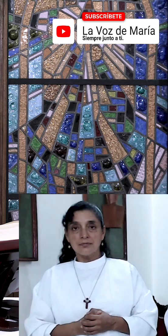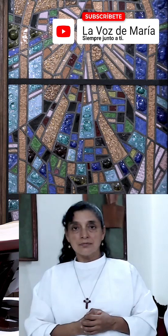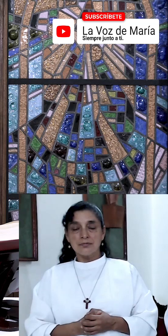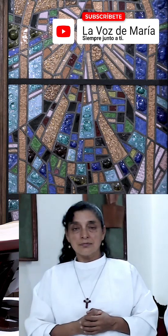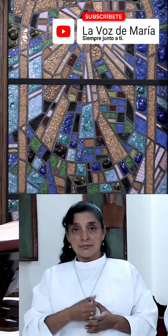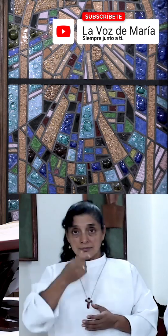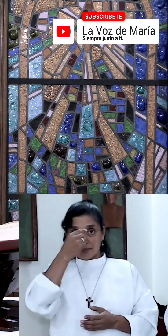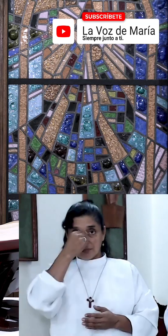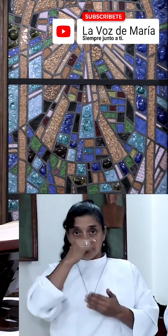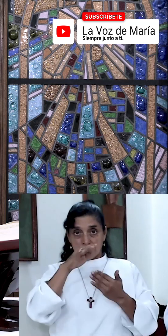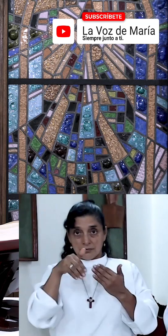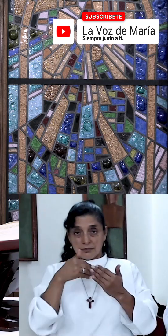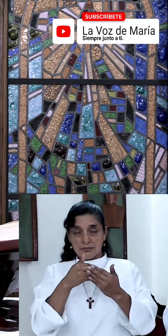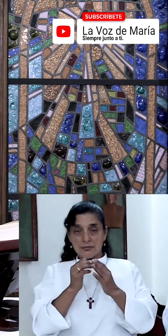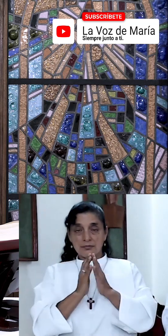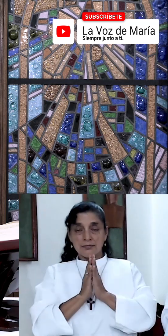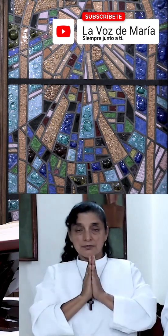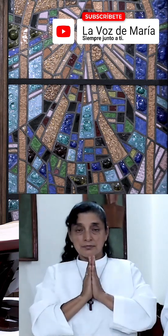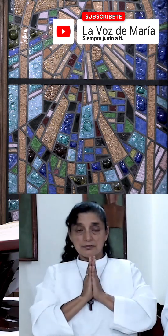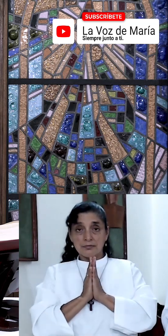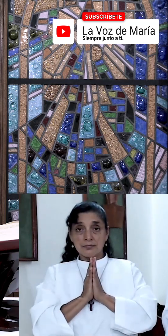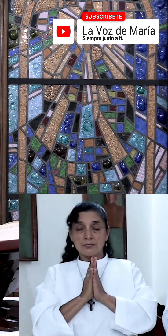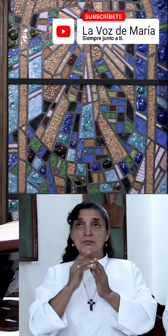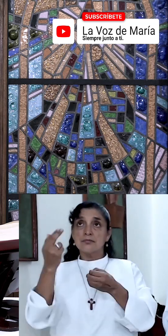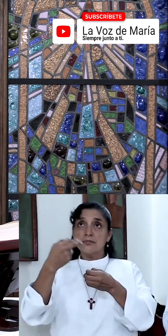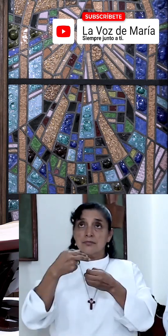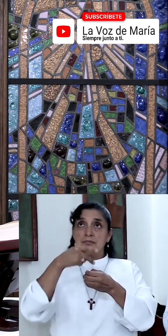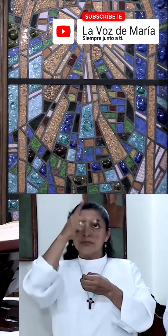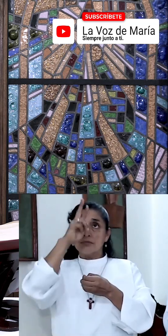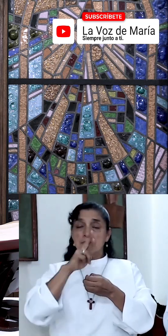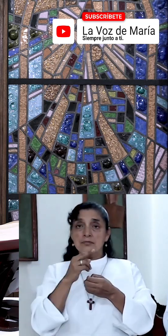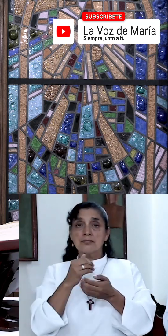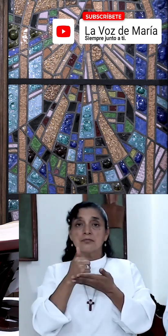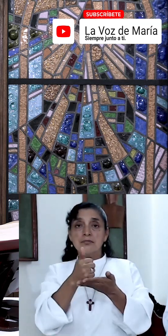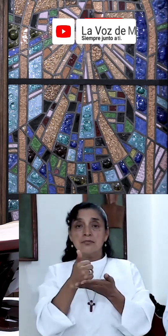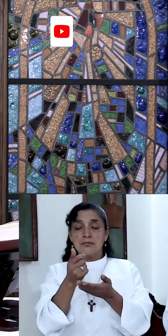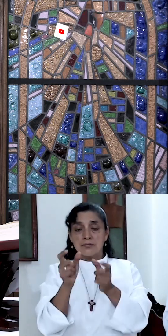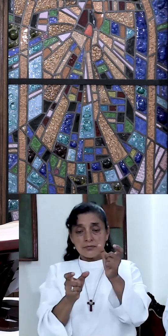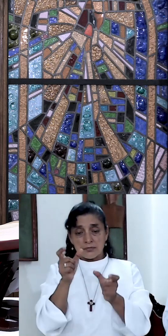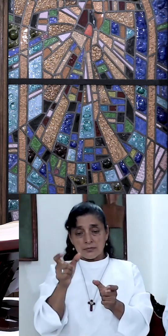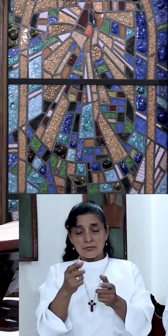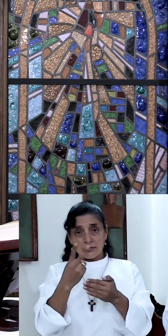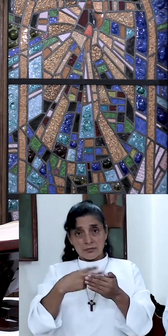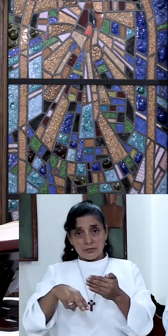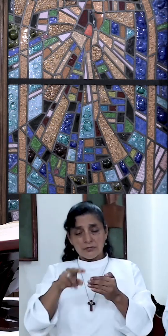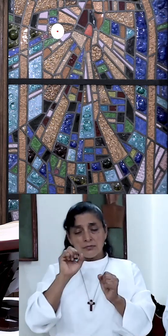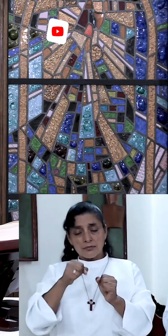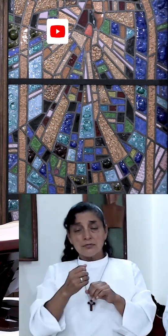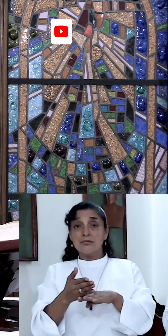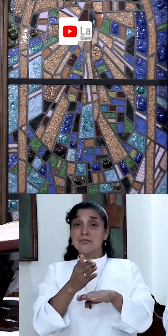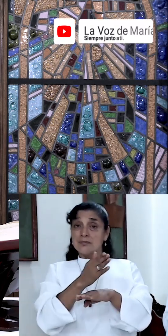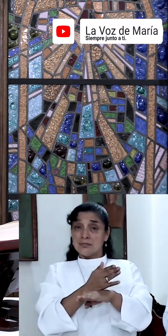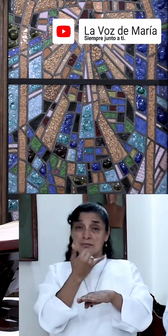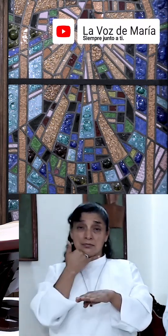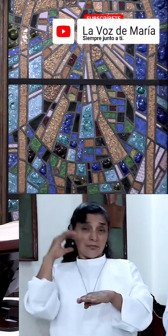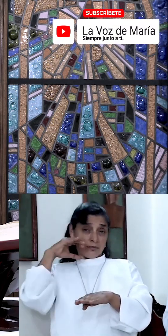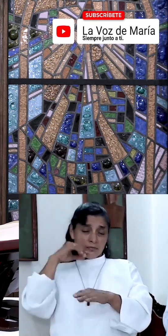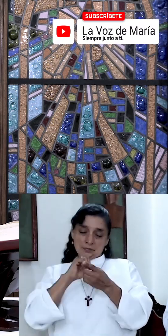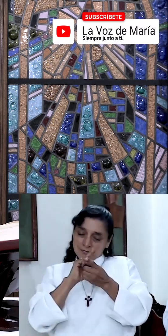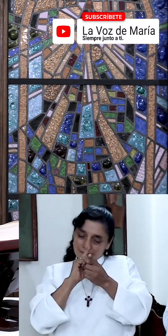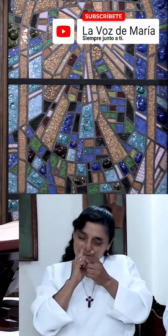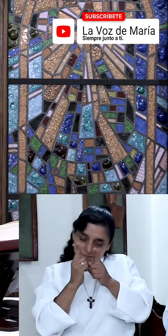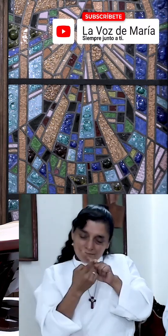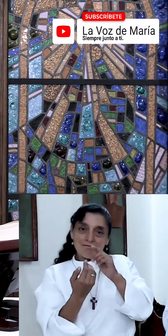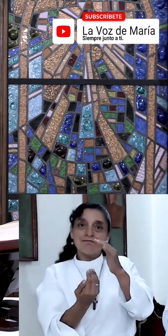amor. Oremos. Asiste, Señor, a tu pueblo y haz que pasemos del antiguo pecado a la vida